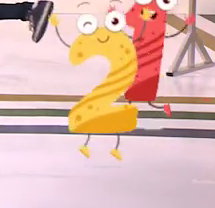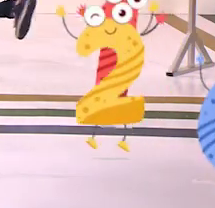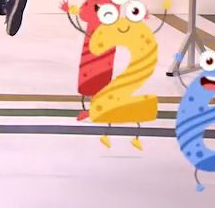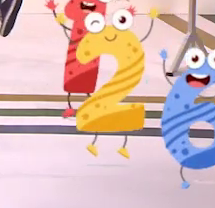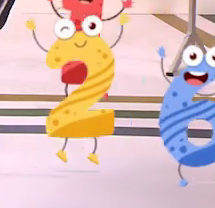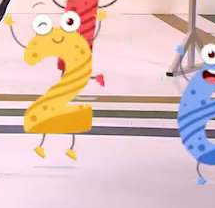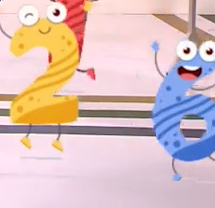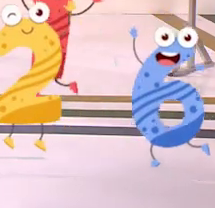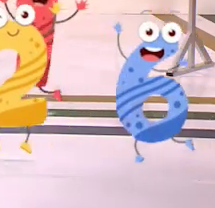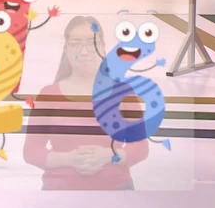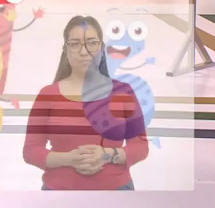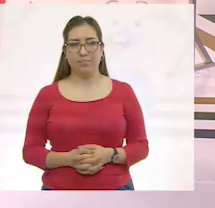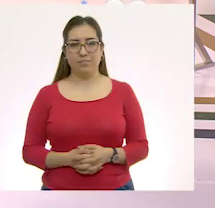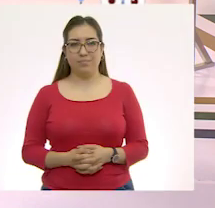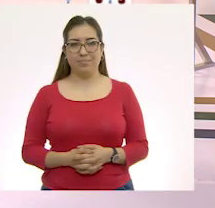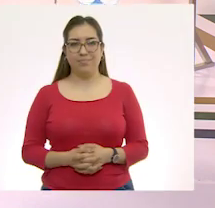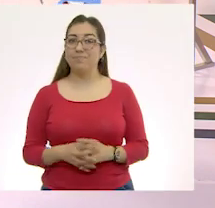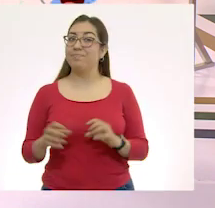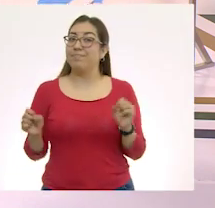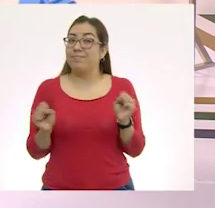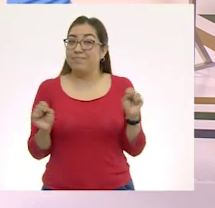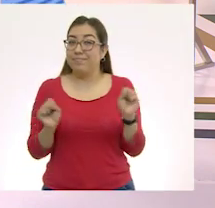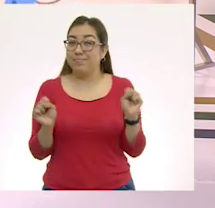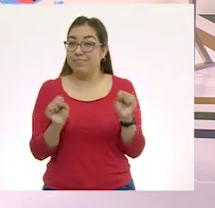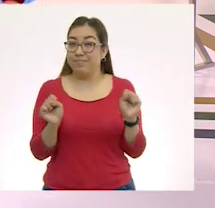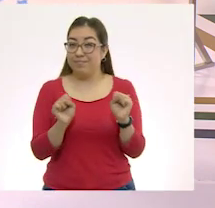tras al cantante